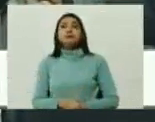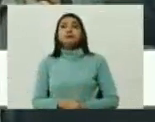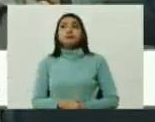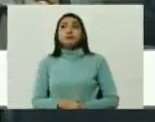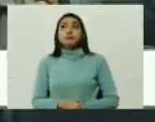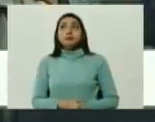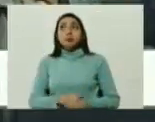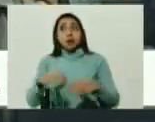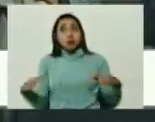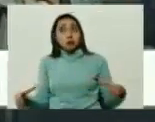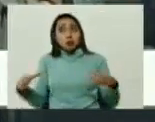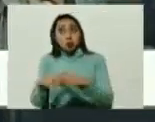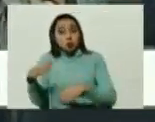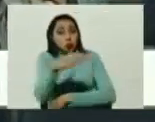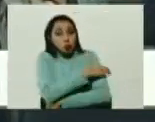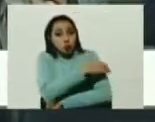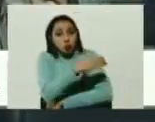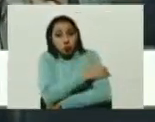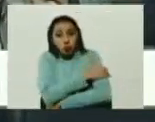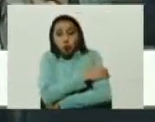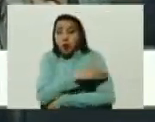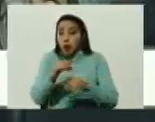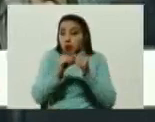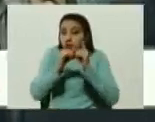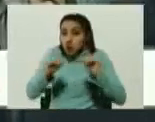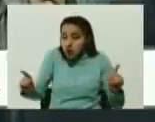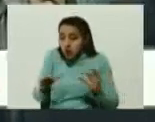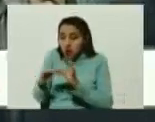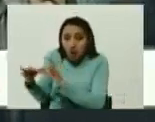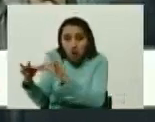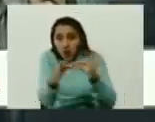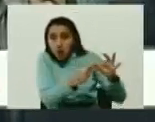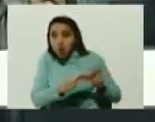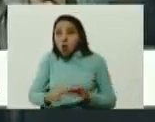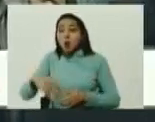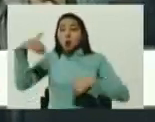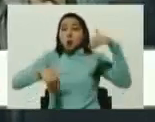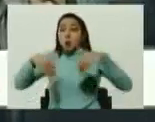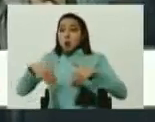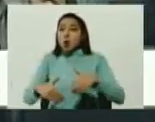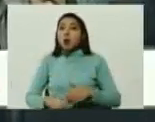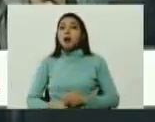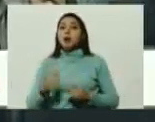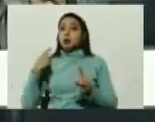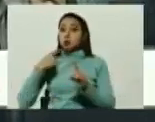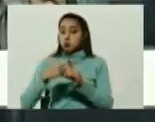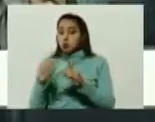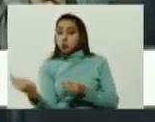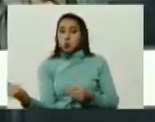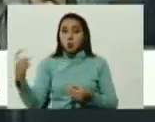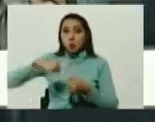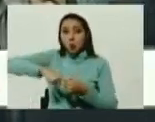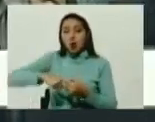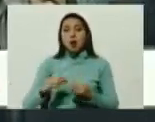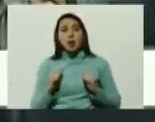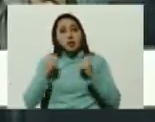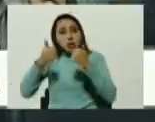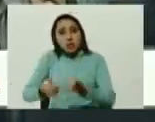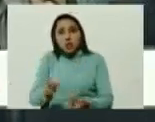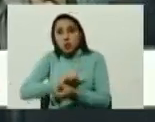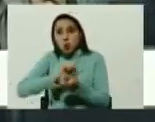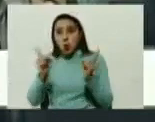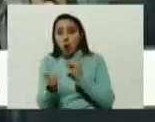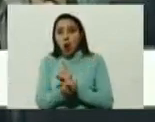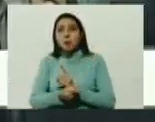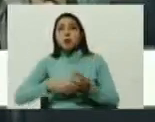posición de la alianza democrática se suma y votará a favor sea el inicio de un cambio en la